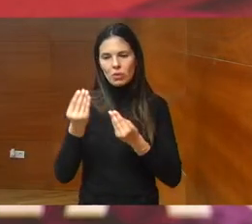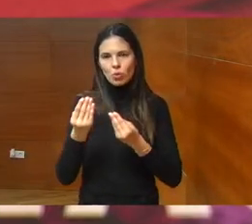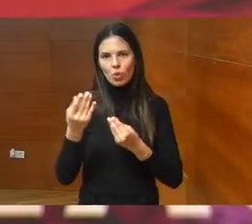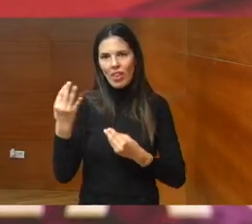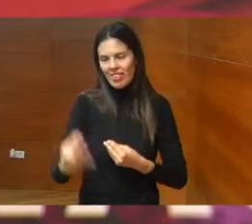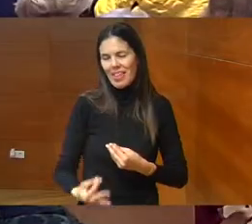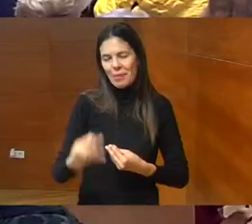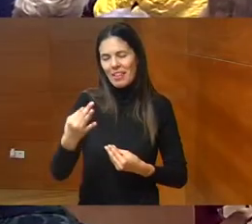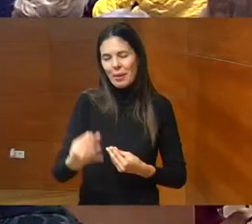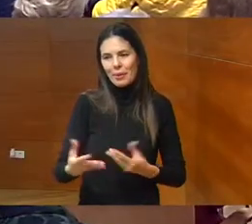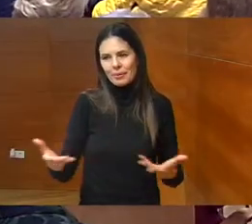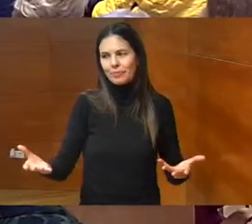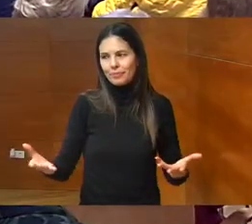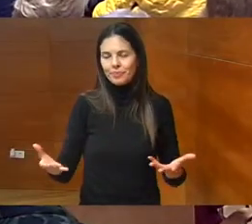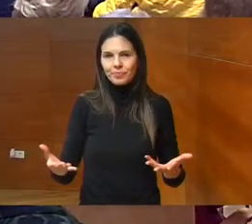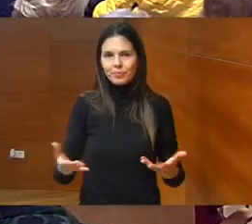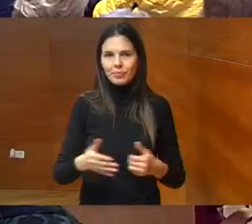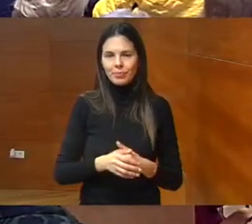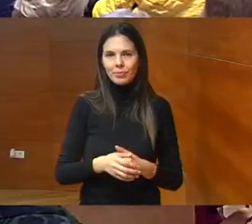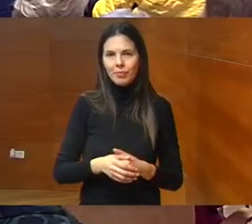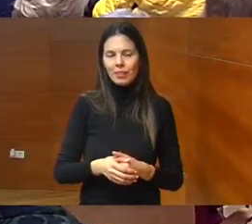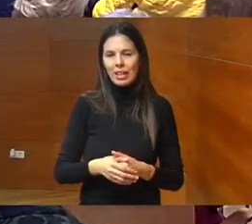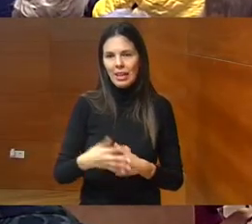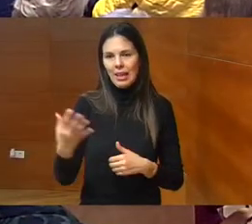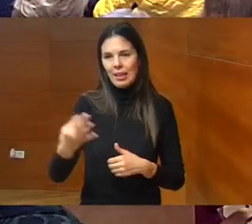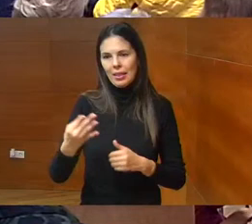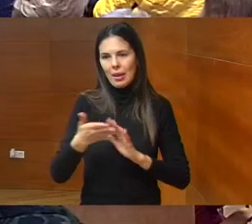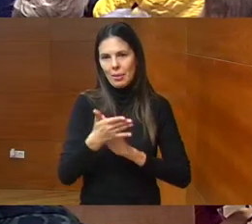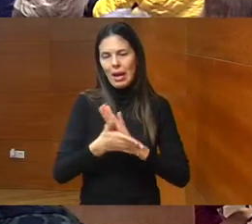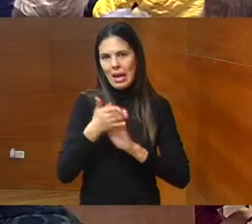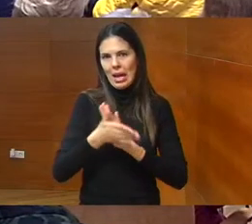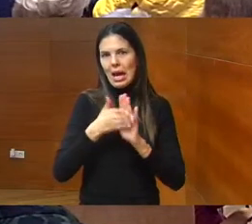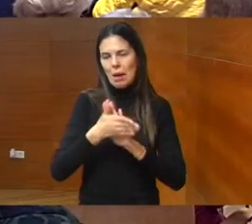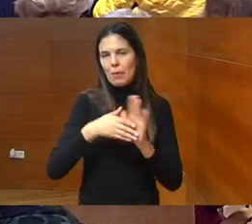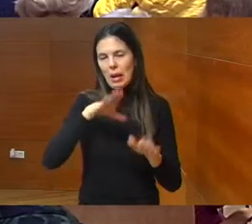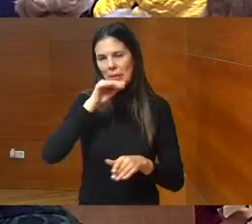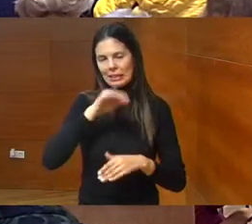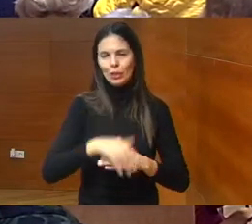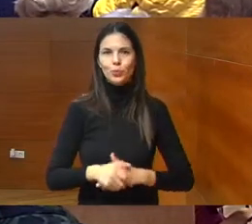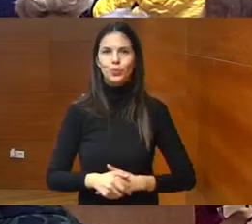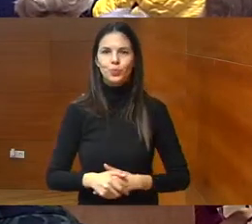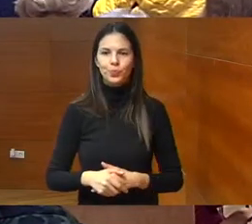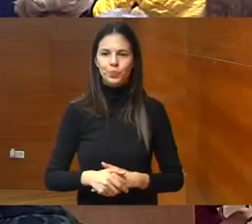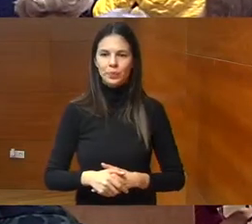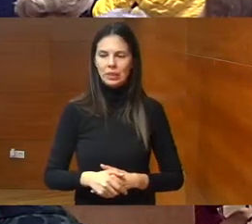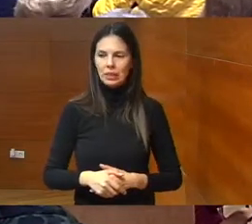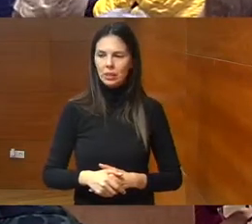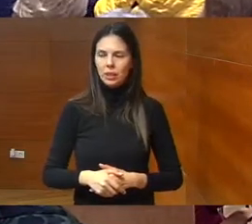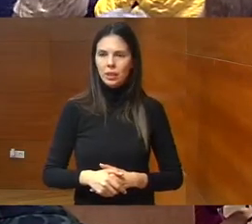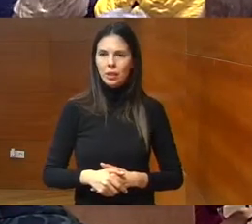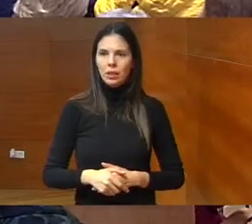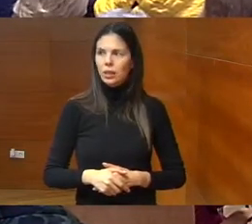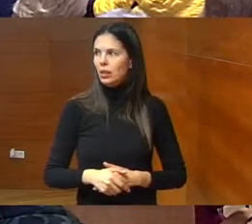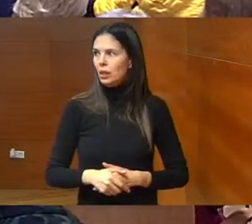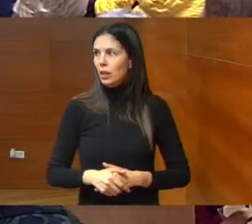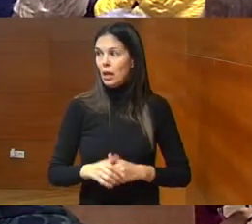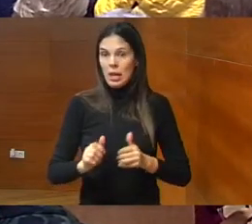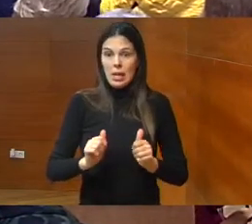Justicia con chichana con chichana Patiño bueno comenzó